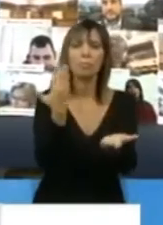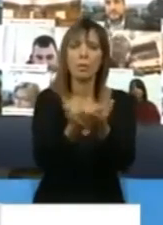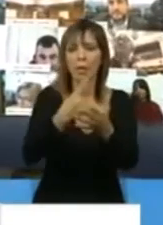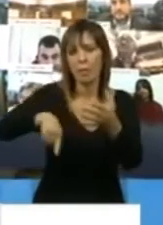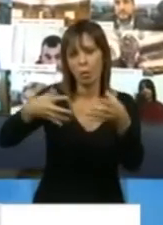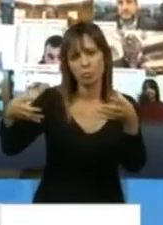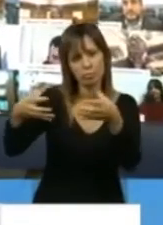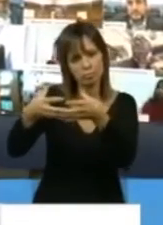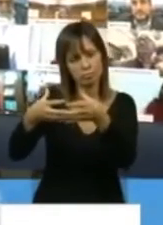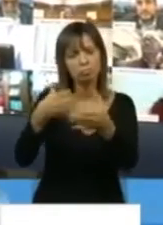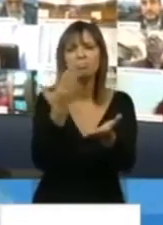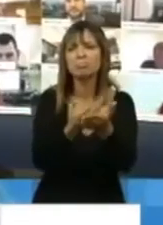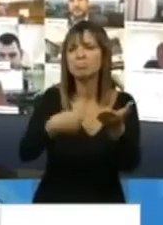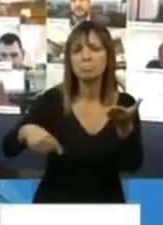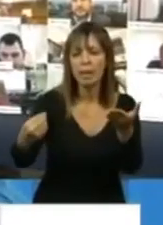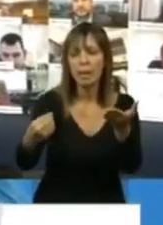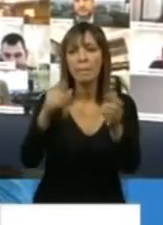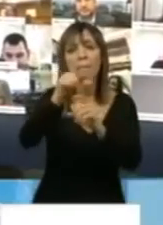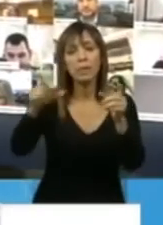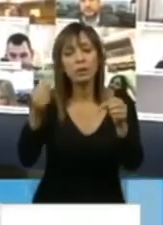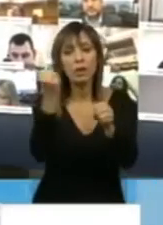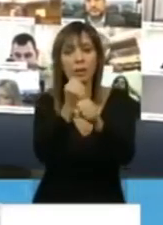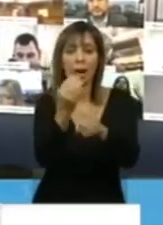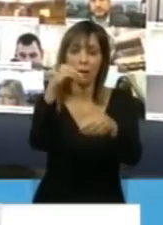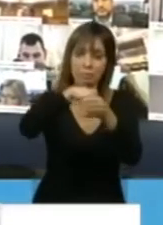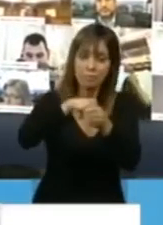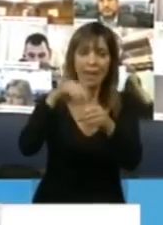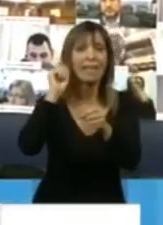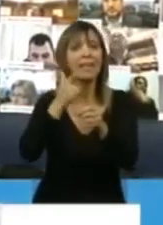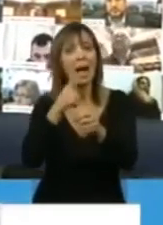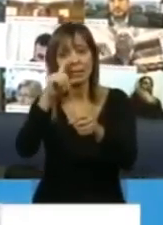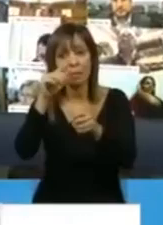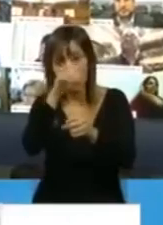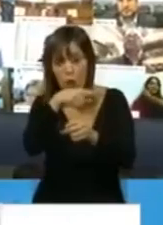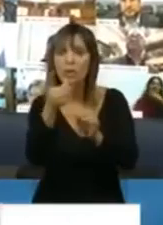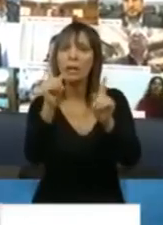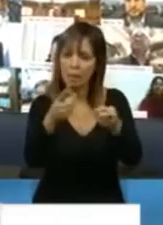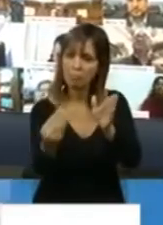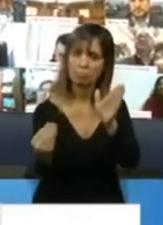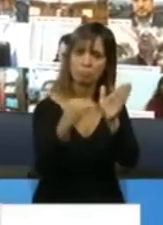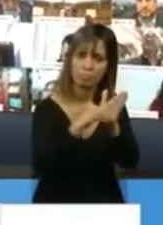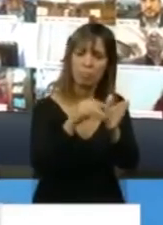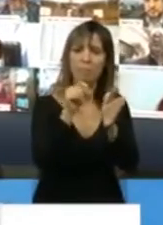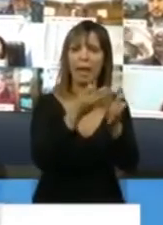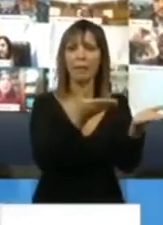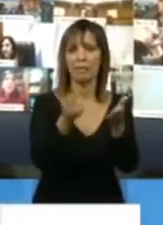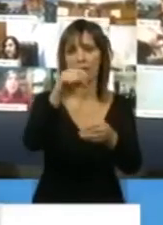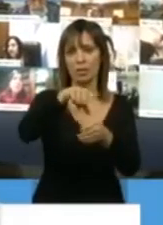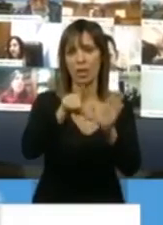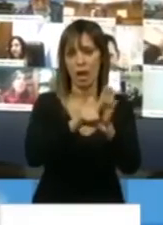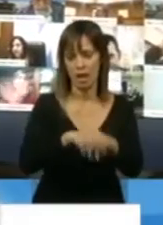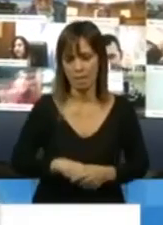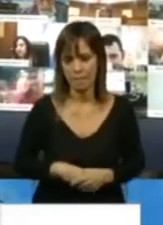diputados que los trabajadores del gas y el petróleo se incorporen a los beneficios que establece esta ley